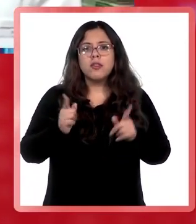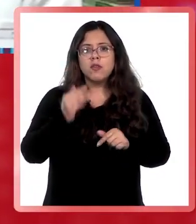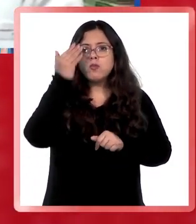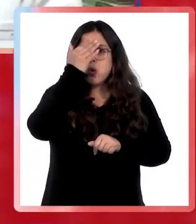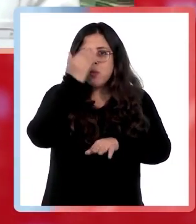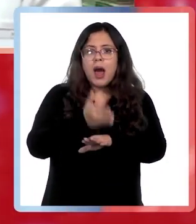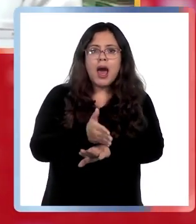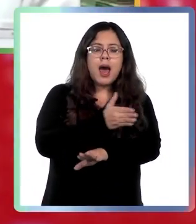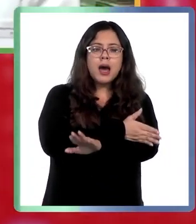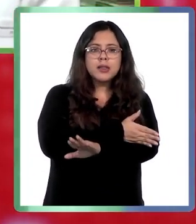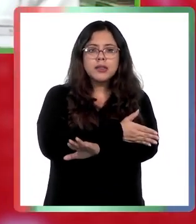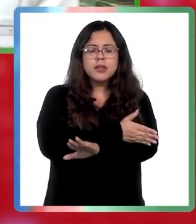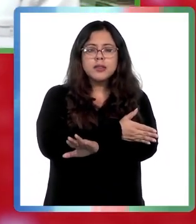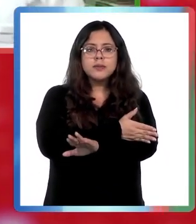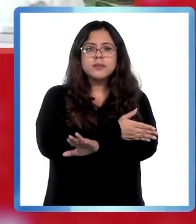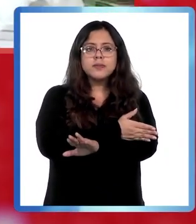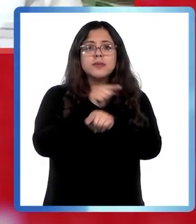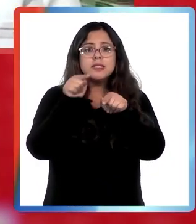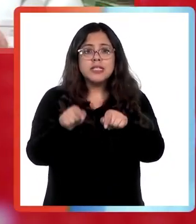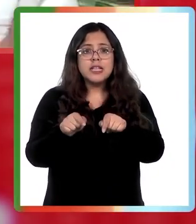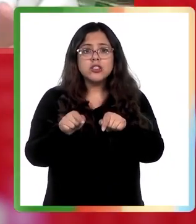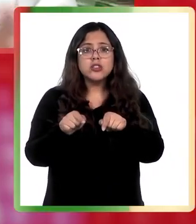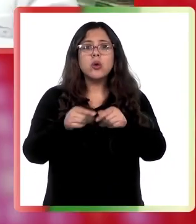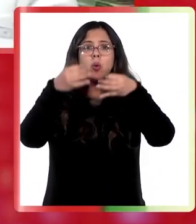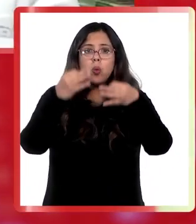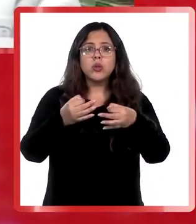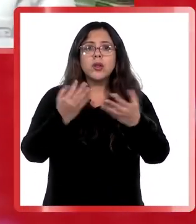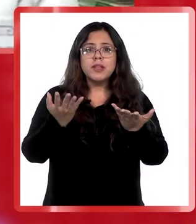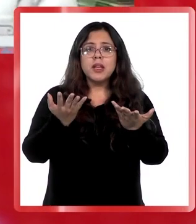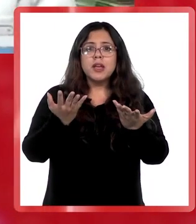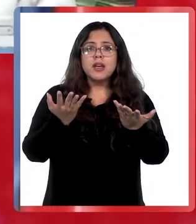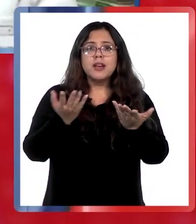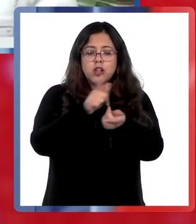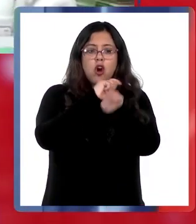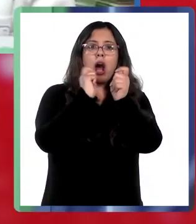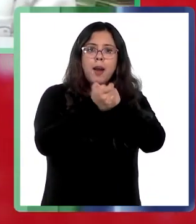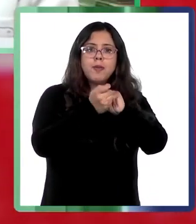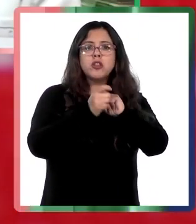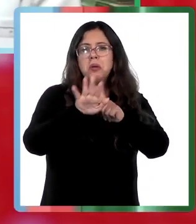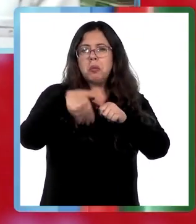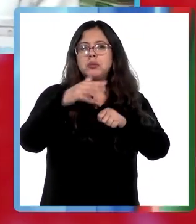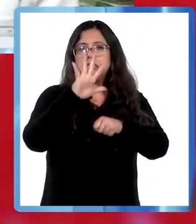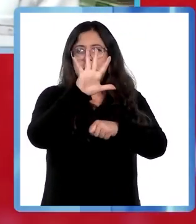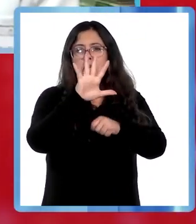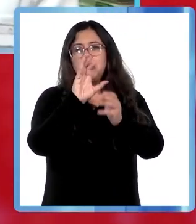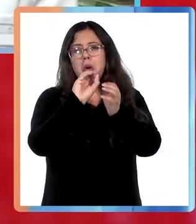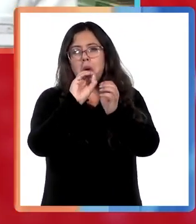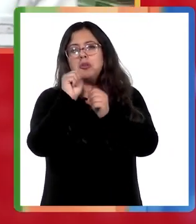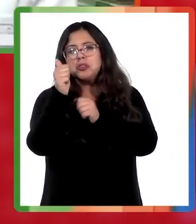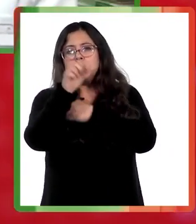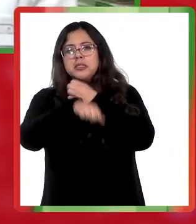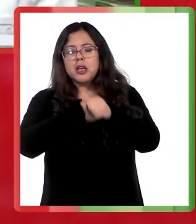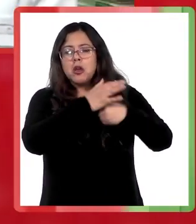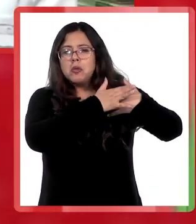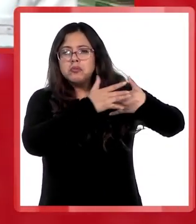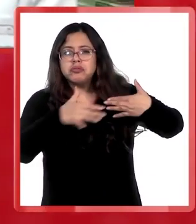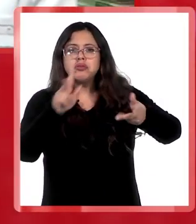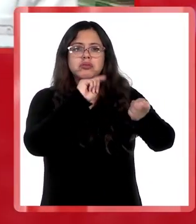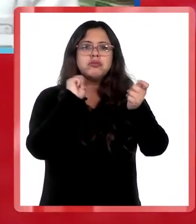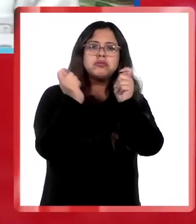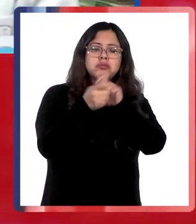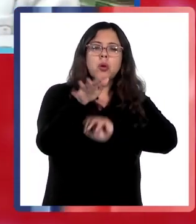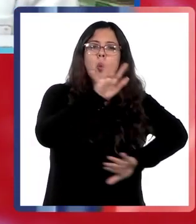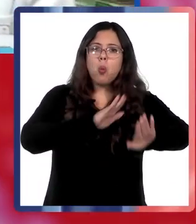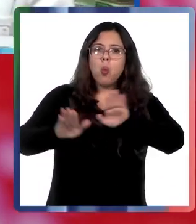tenemos que preocuparnos antes. Y todo eso yo creo que va a ser la revolución de los próximos 5 o 6 años. ¿Ah? Va a aparecer ahí el cuidado